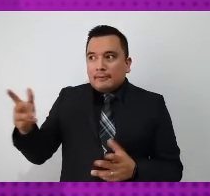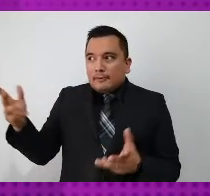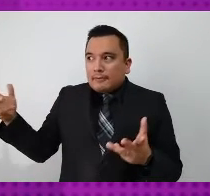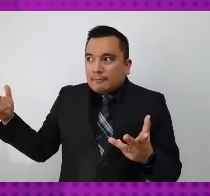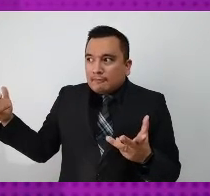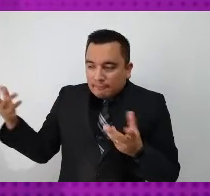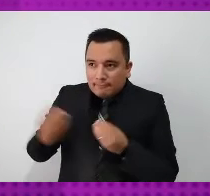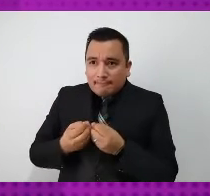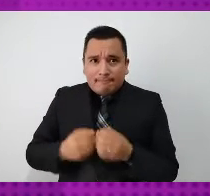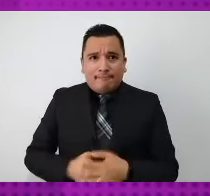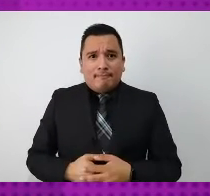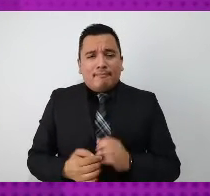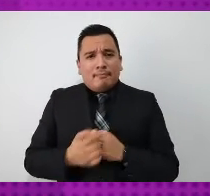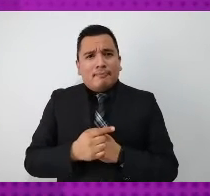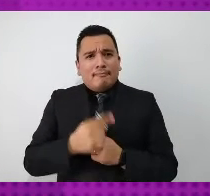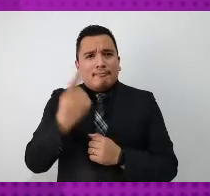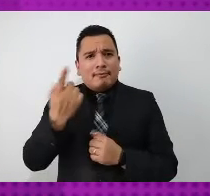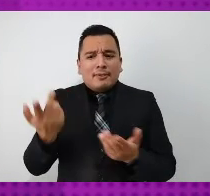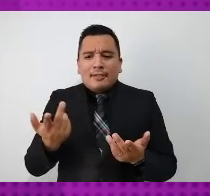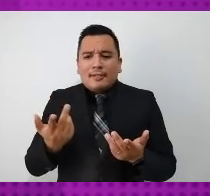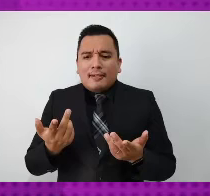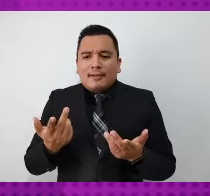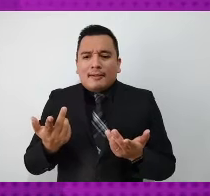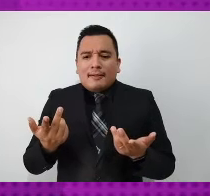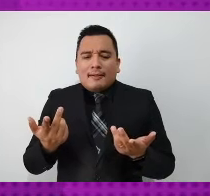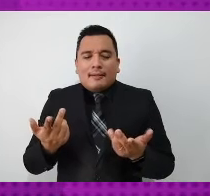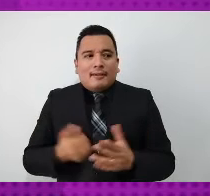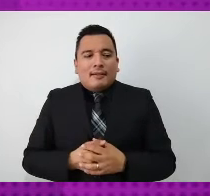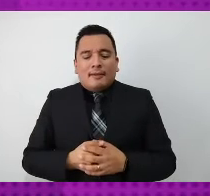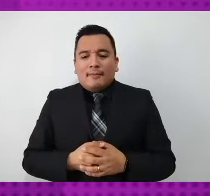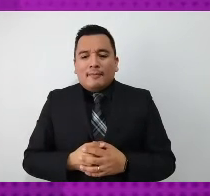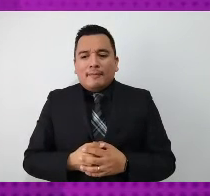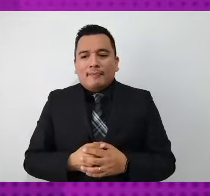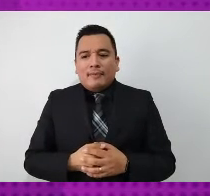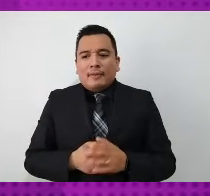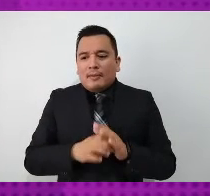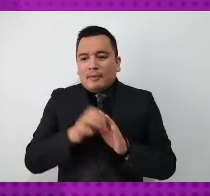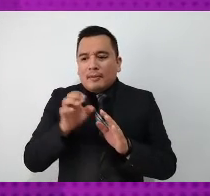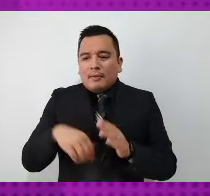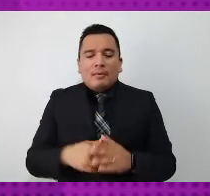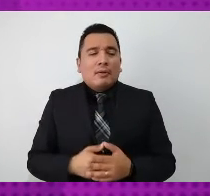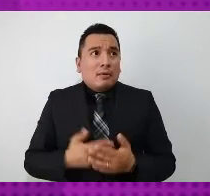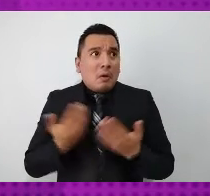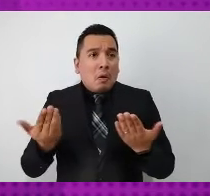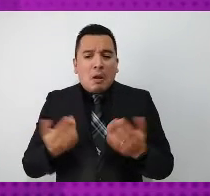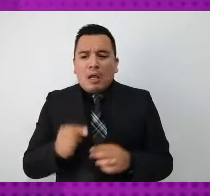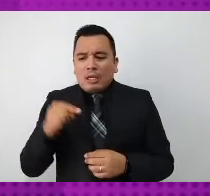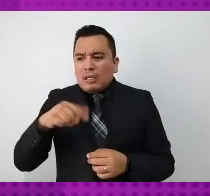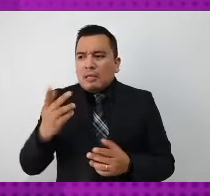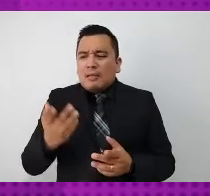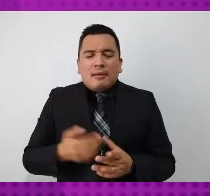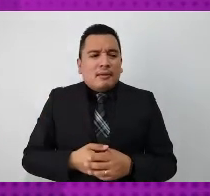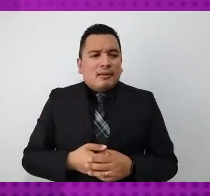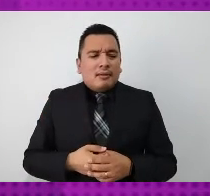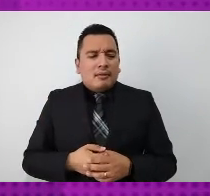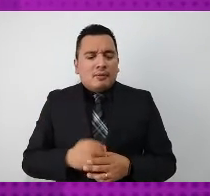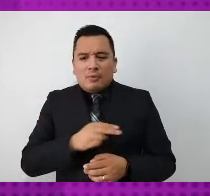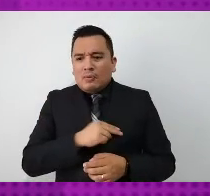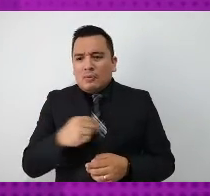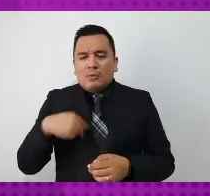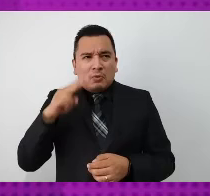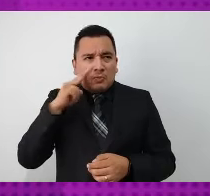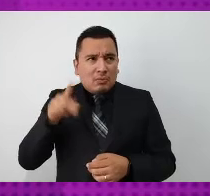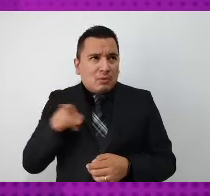por qué aquí aparecería por ejemplo adultos mayores